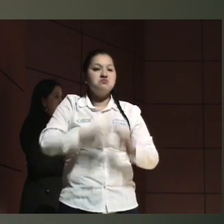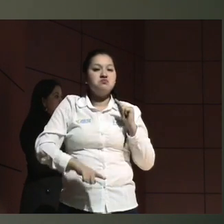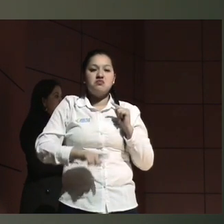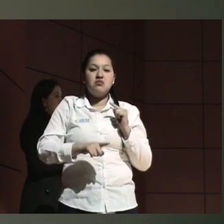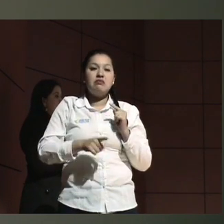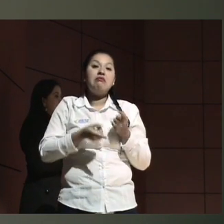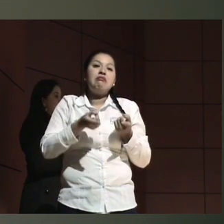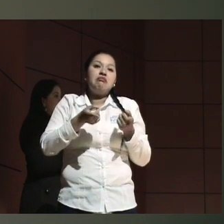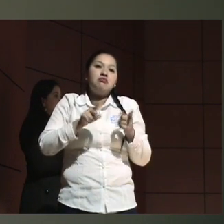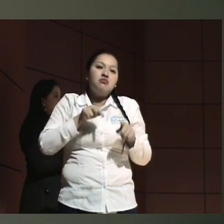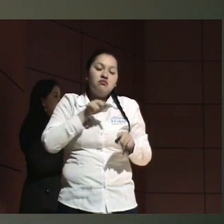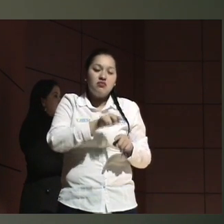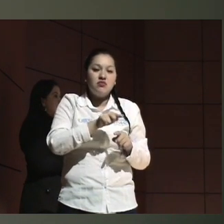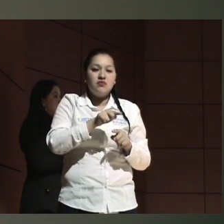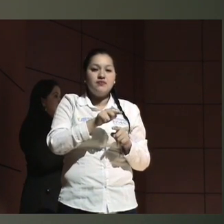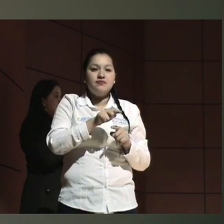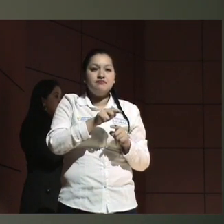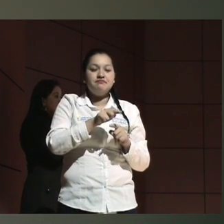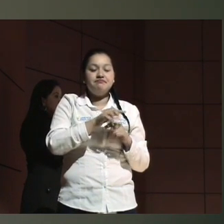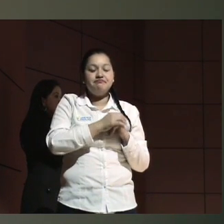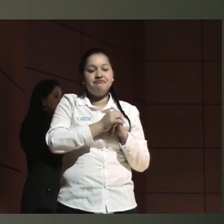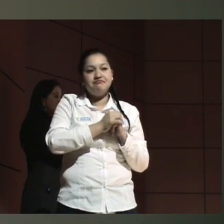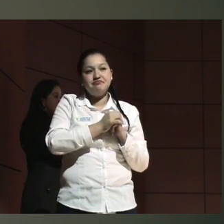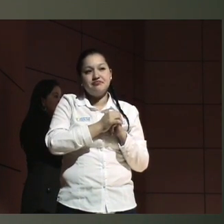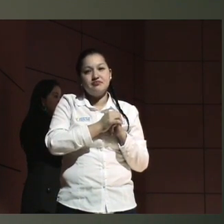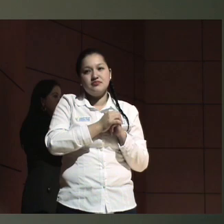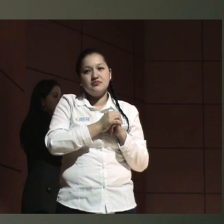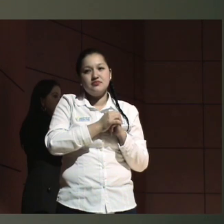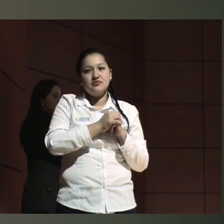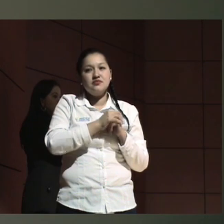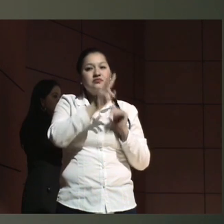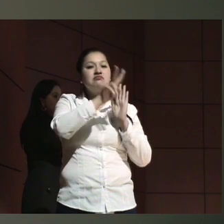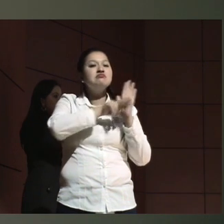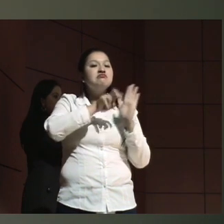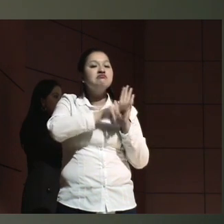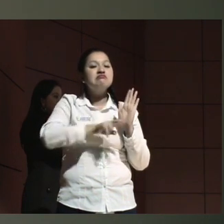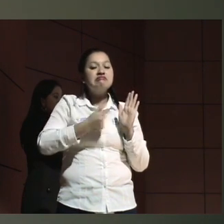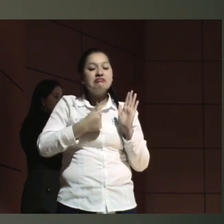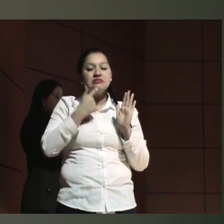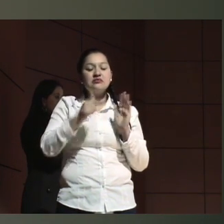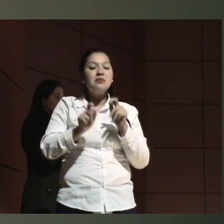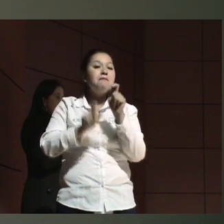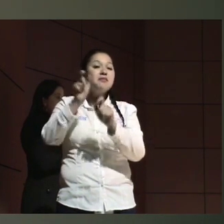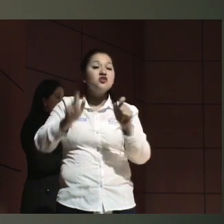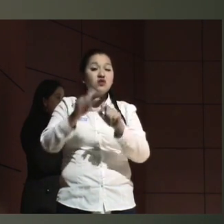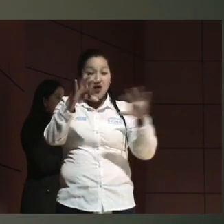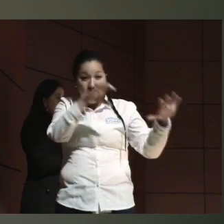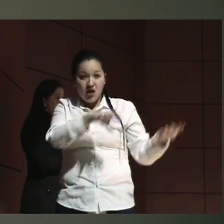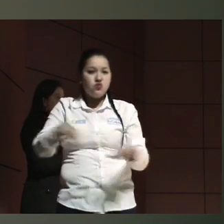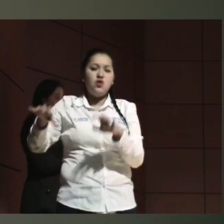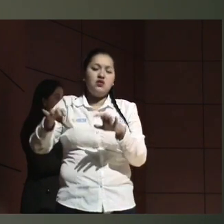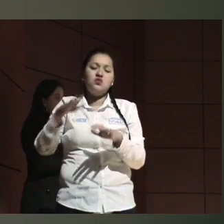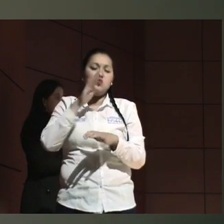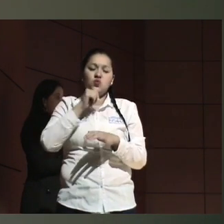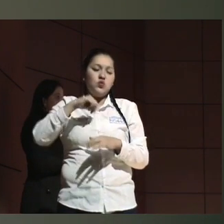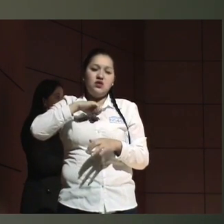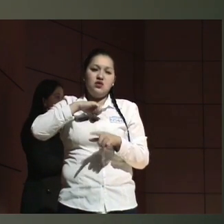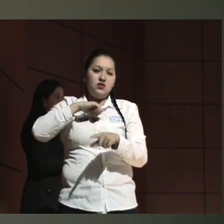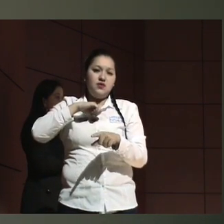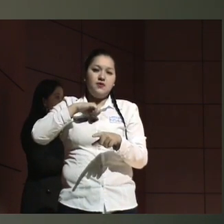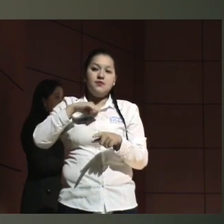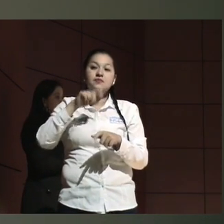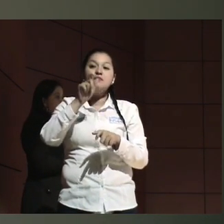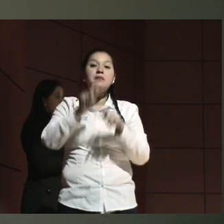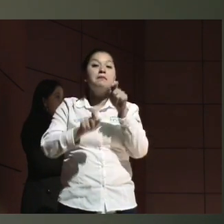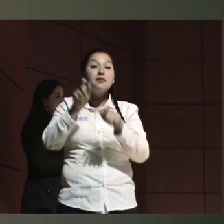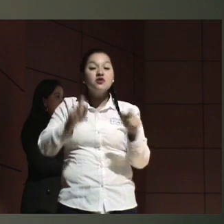se discutía si podrían o no ser considerados sus actuaciones como totalmente inexistentes en cuanto a una persona